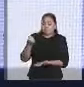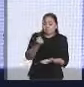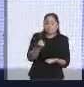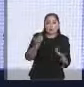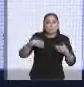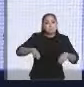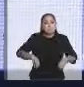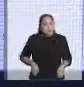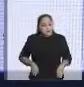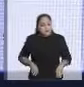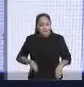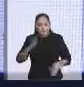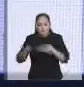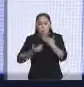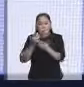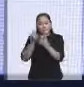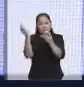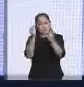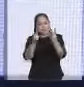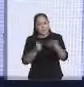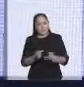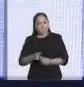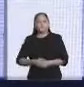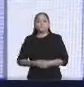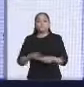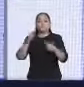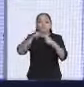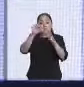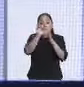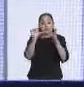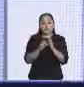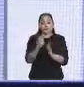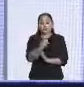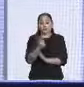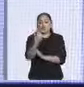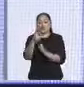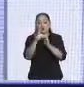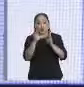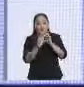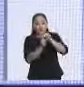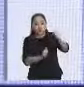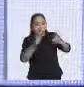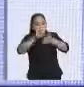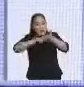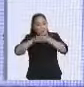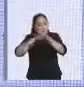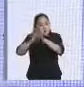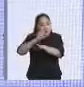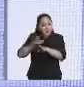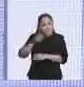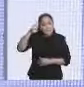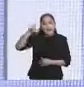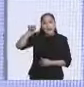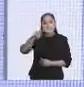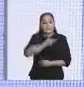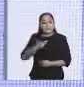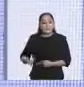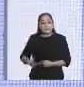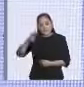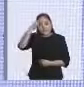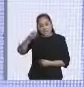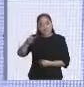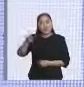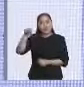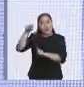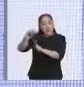público. Propuestas concretas. Uno, reformar el artículo 108 constitucional para que el presidente de la República sí